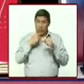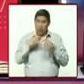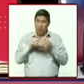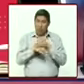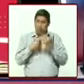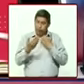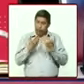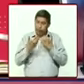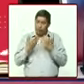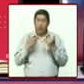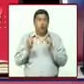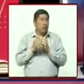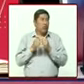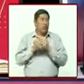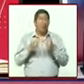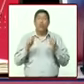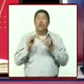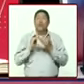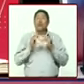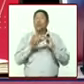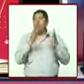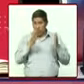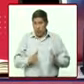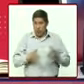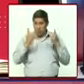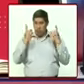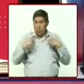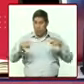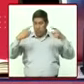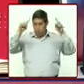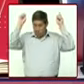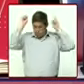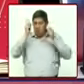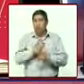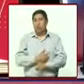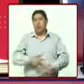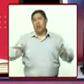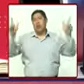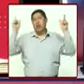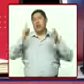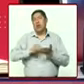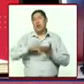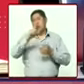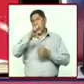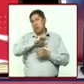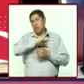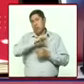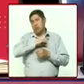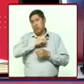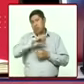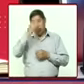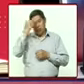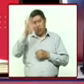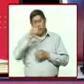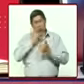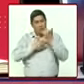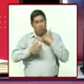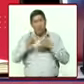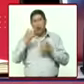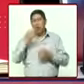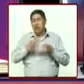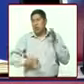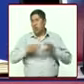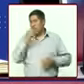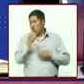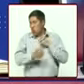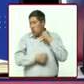una negociación con los comunarios, pues se ha logrado liberar a este efectivo policial. Aún no se sabe si ha sufrido